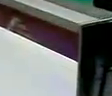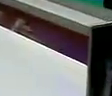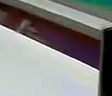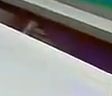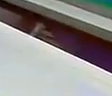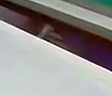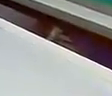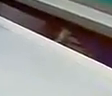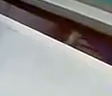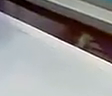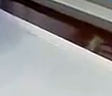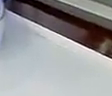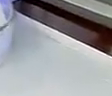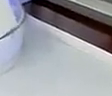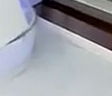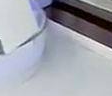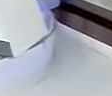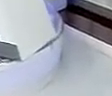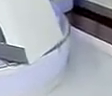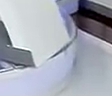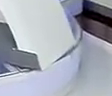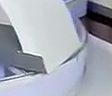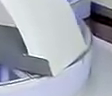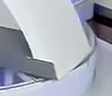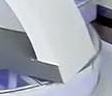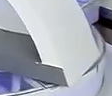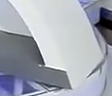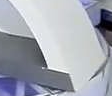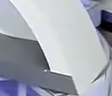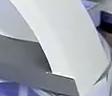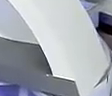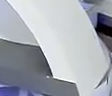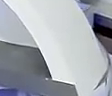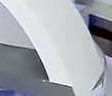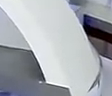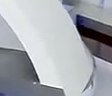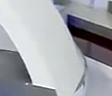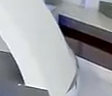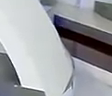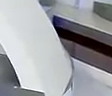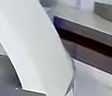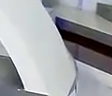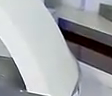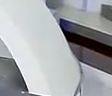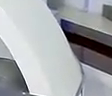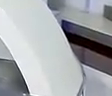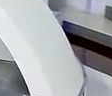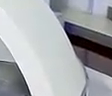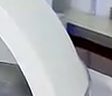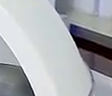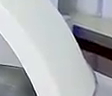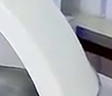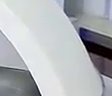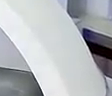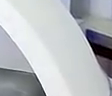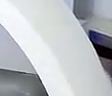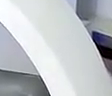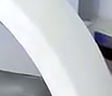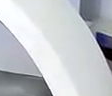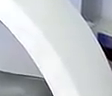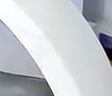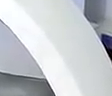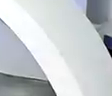Buenas noches, amigos televidentes. Bienvenidos a la emisión estelar de su informativo La Noticia. Adriana, buenas noches. ¿Qué tal, Charlie, amigos televidentes? Muy buenas